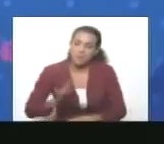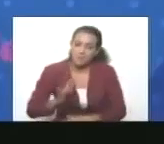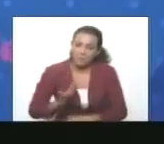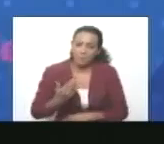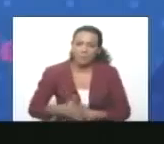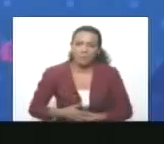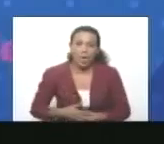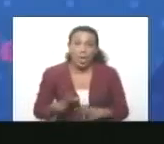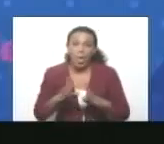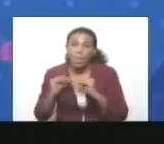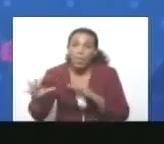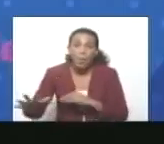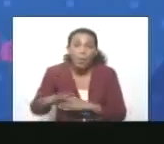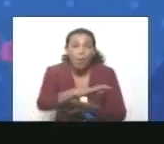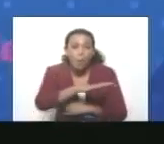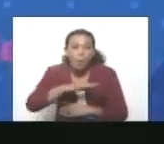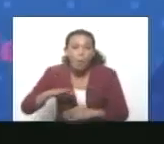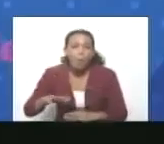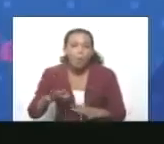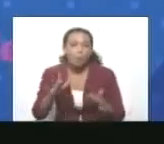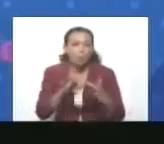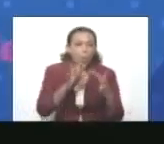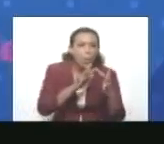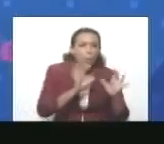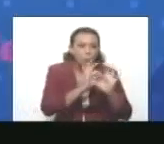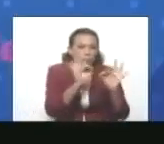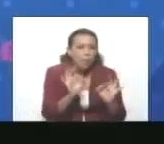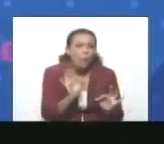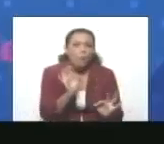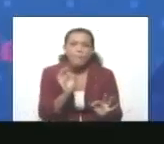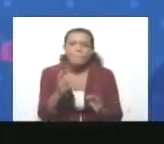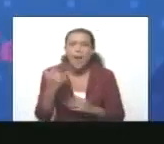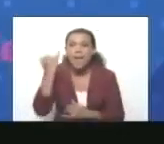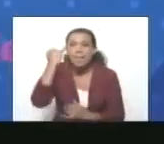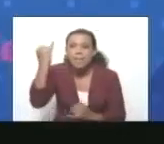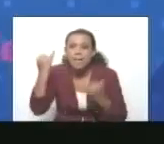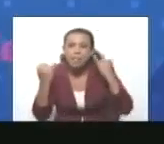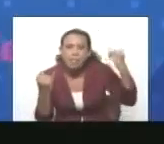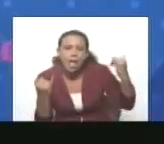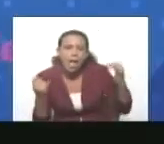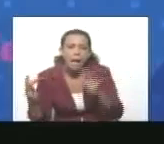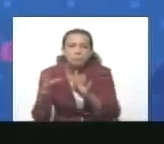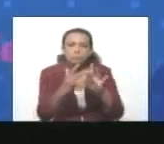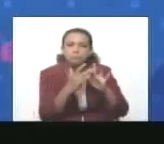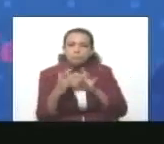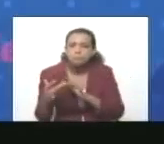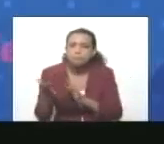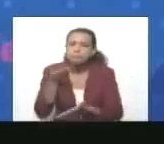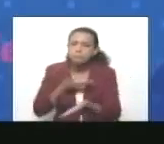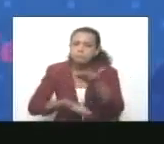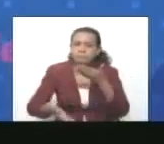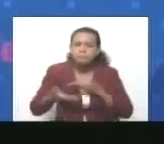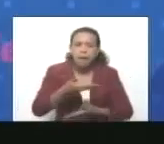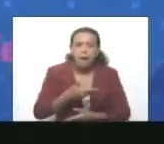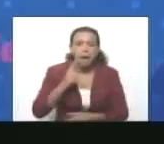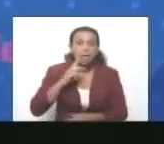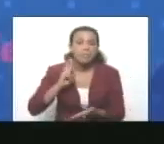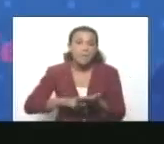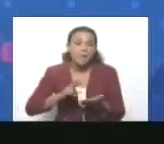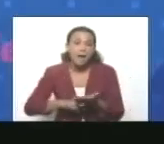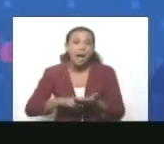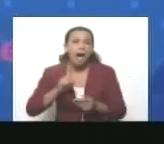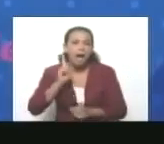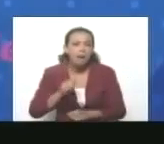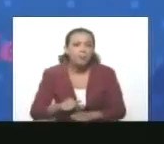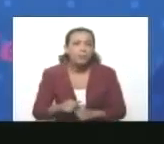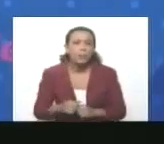poner a todos ya en sintonía con la misma línea, esa línea de apoyo, de interacción, y bueno, lo que hemos